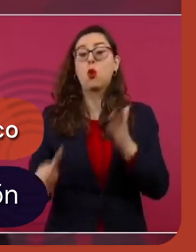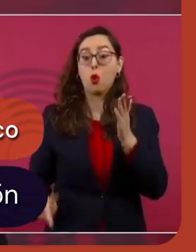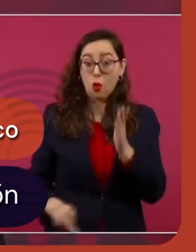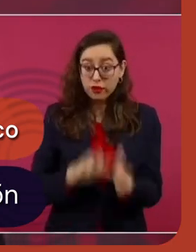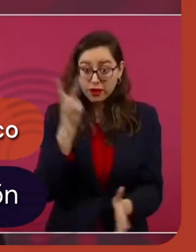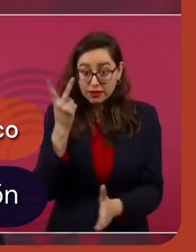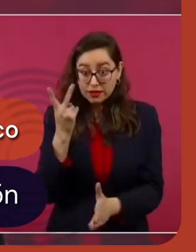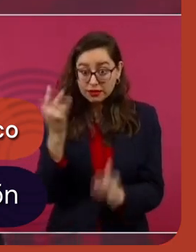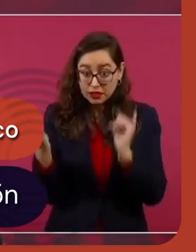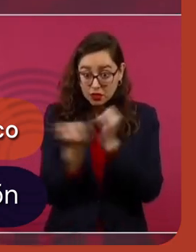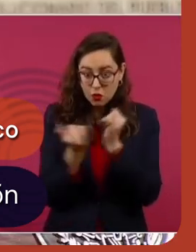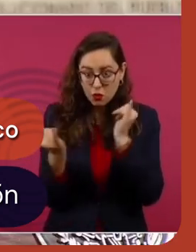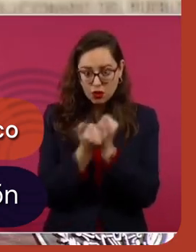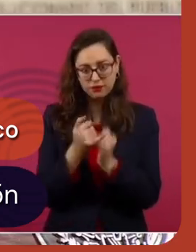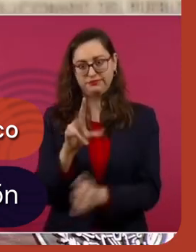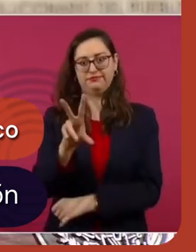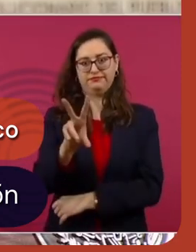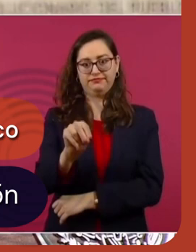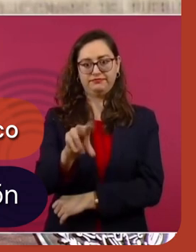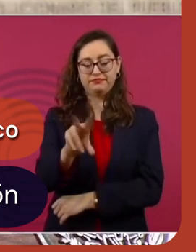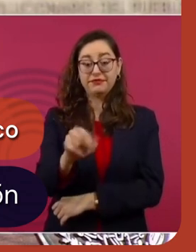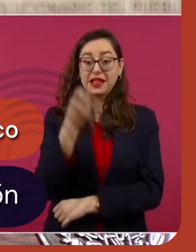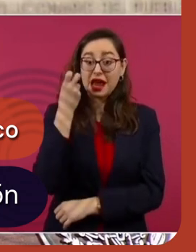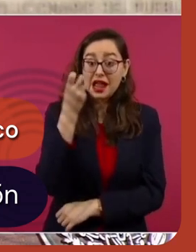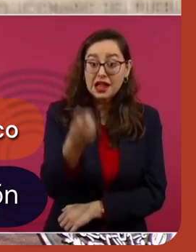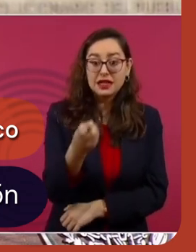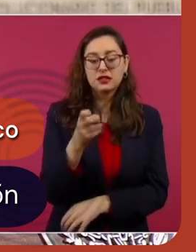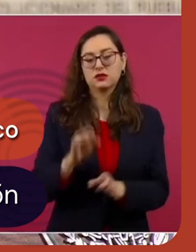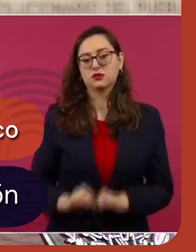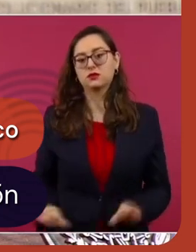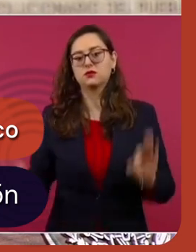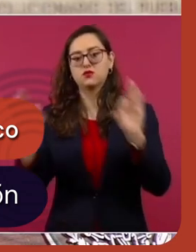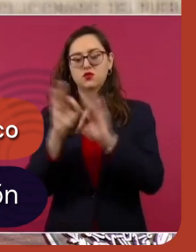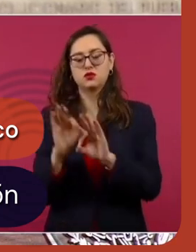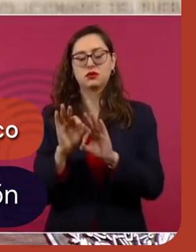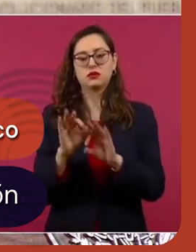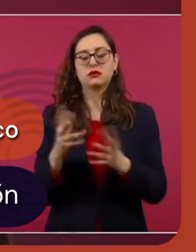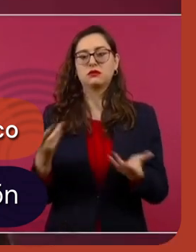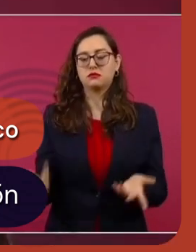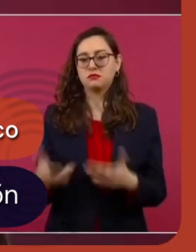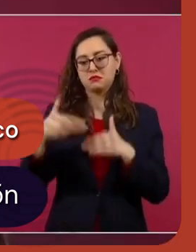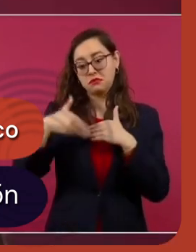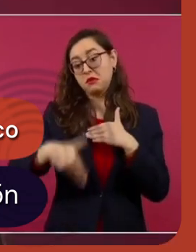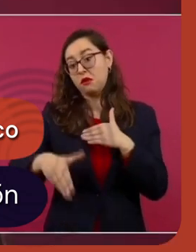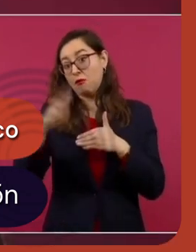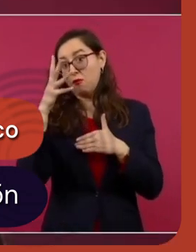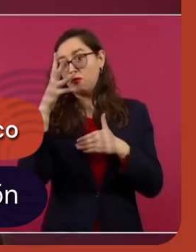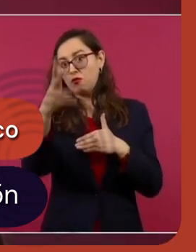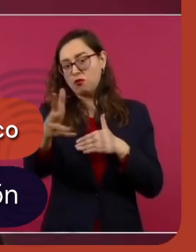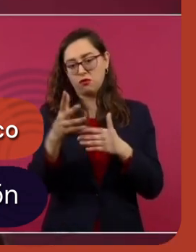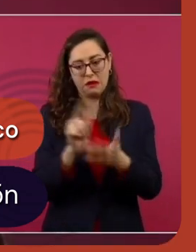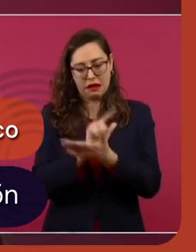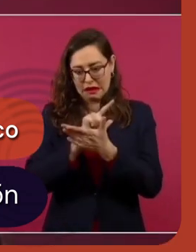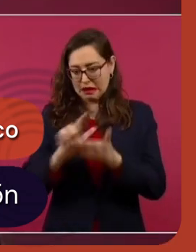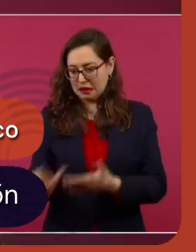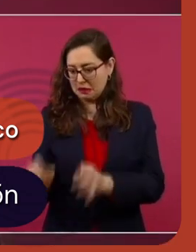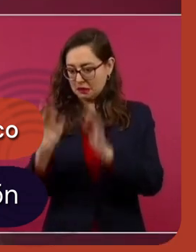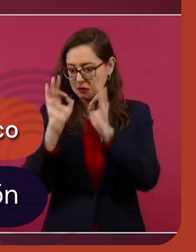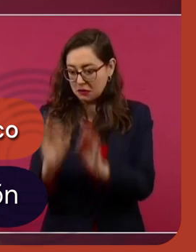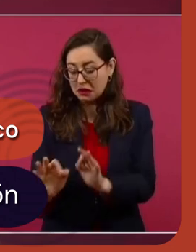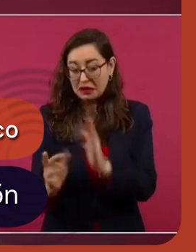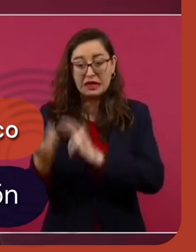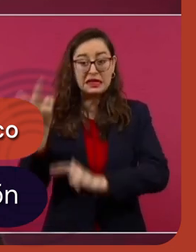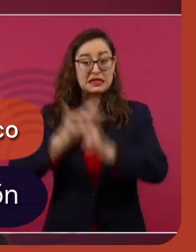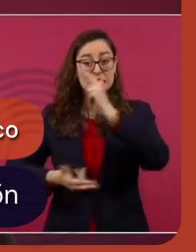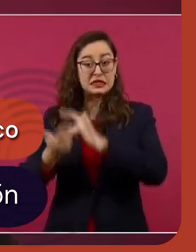imperaron durante todo el periodo neoliberal, que lo más